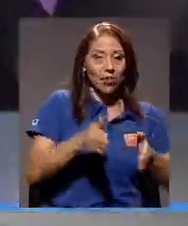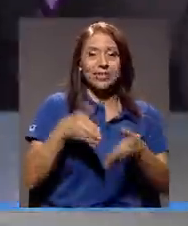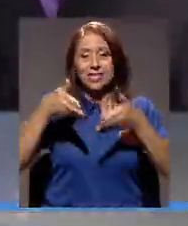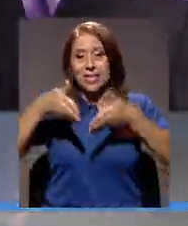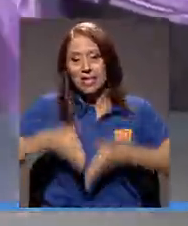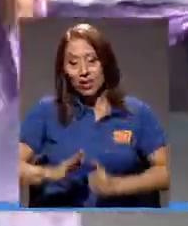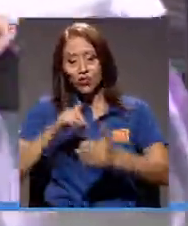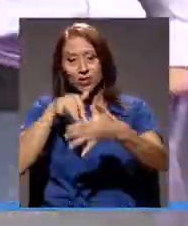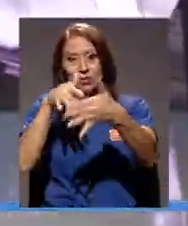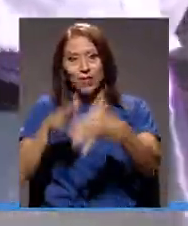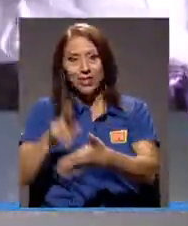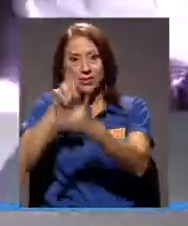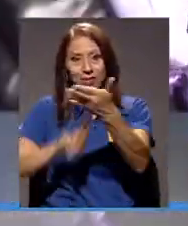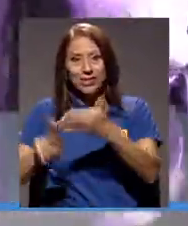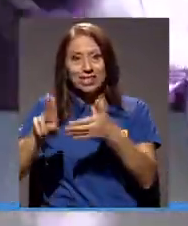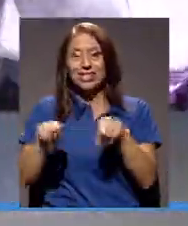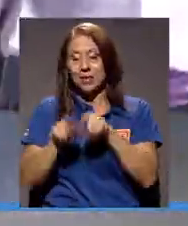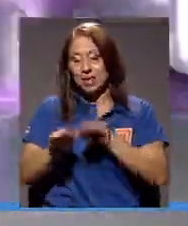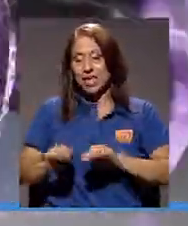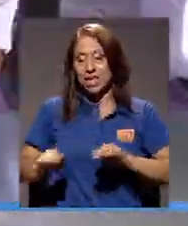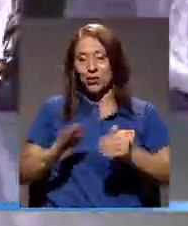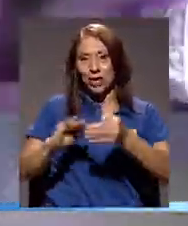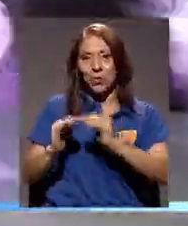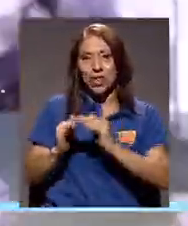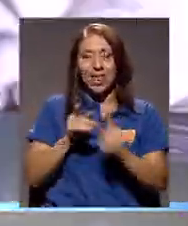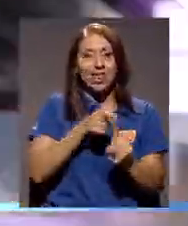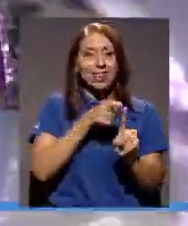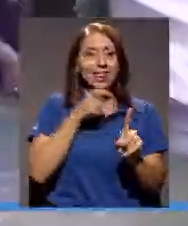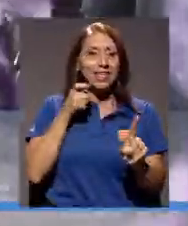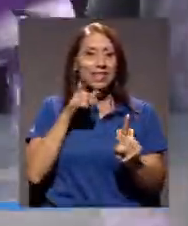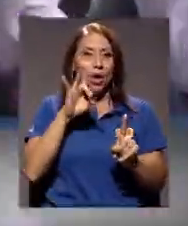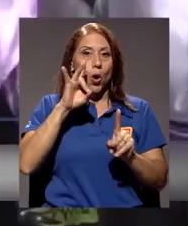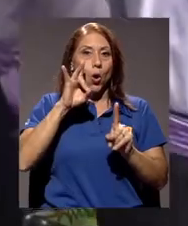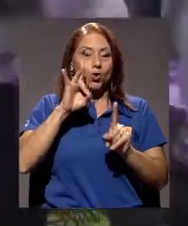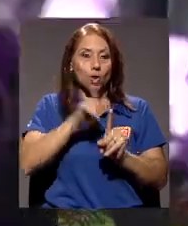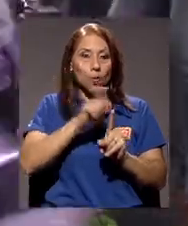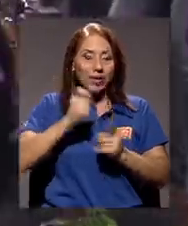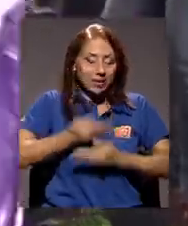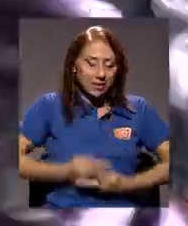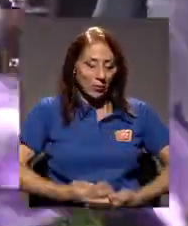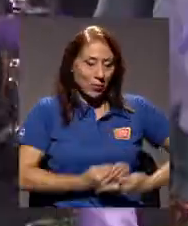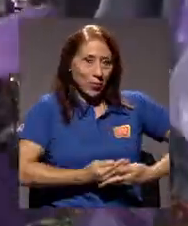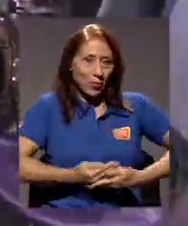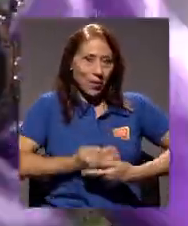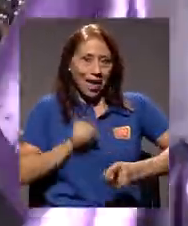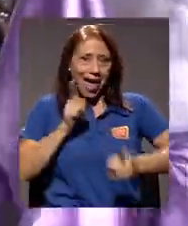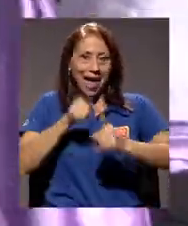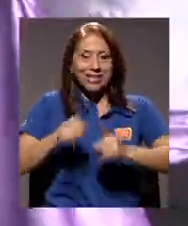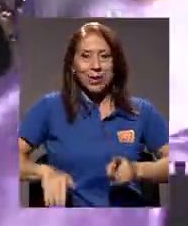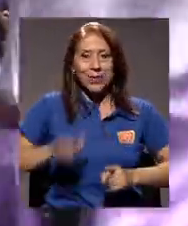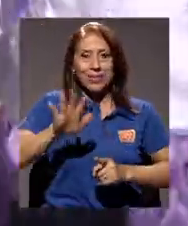universitarios y de la comunidad, con edades entre los 8 meses hasta los 5 años y 6 meses.